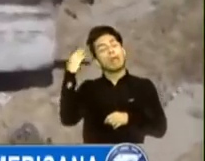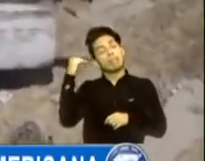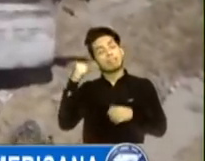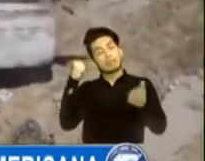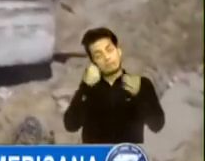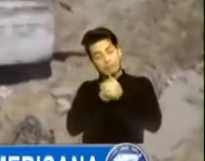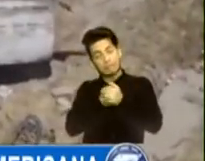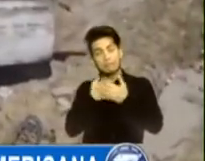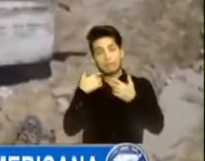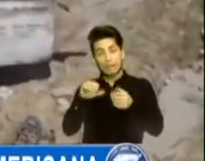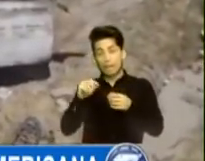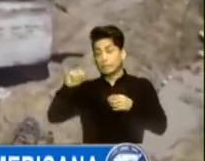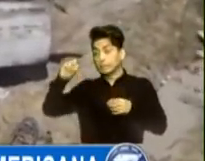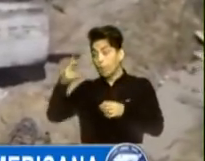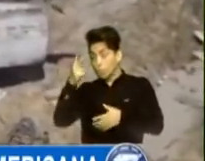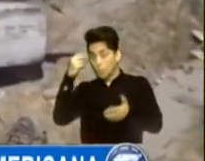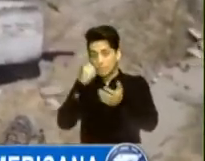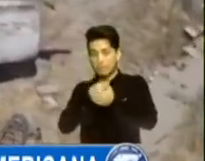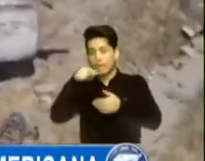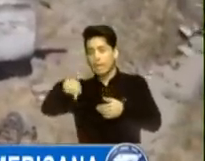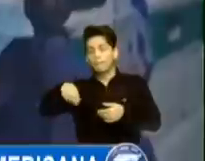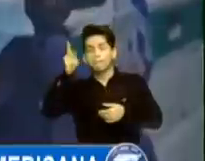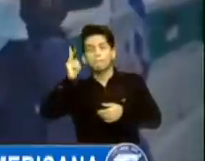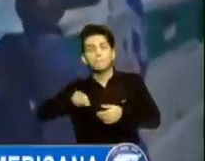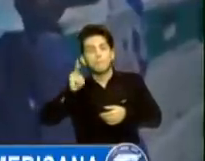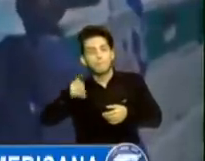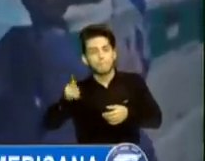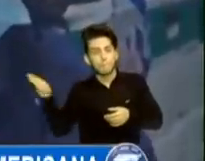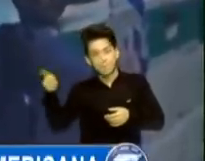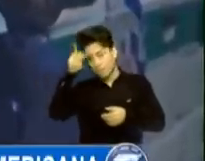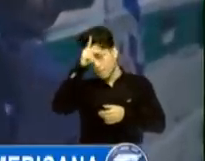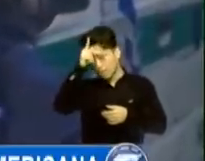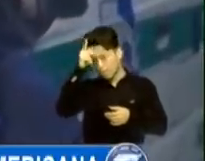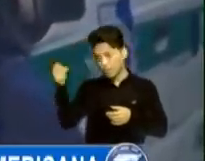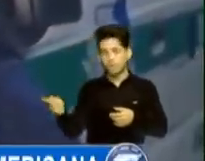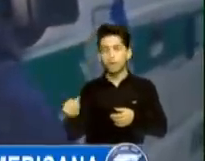interamericana. El menor presentaba posible fractura